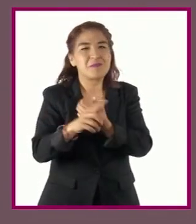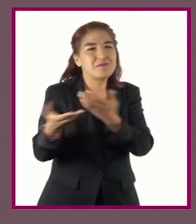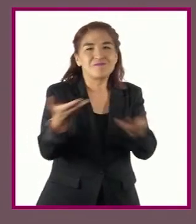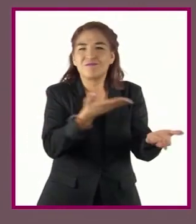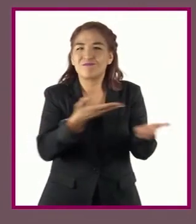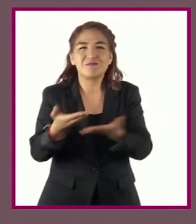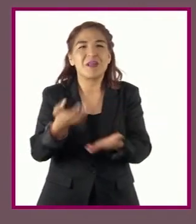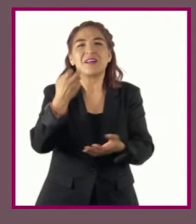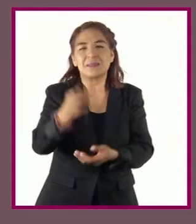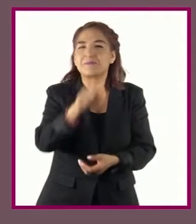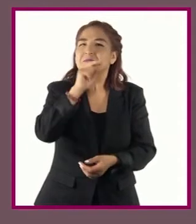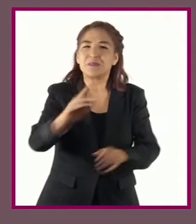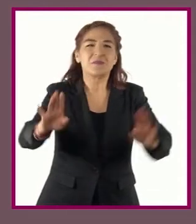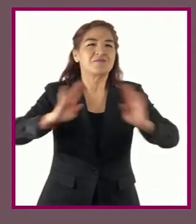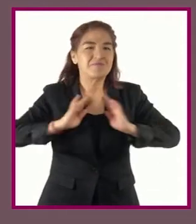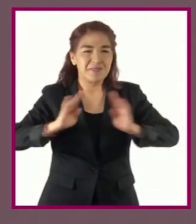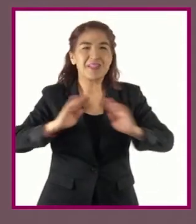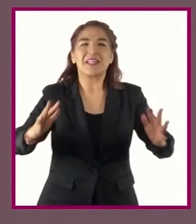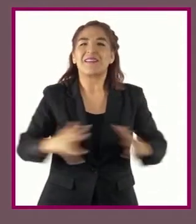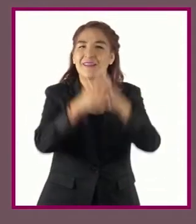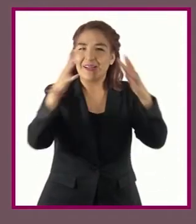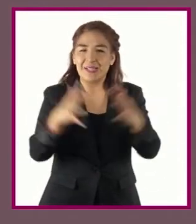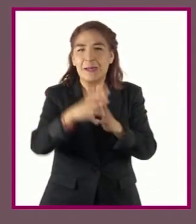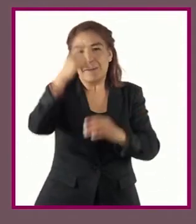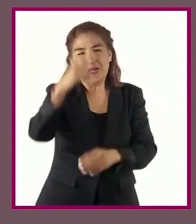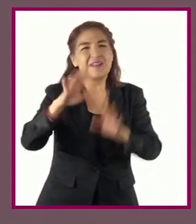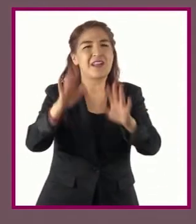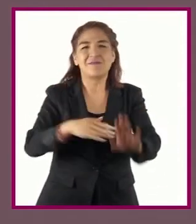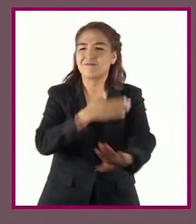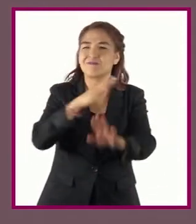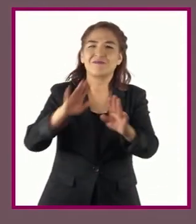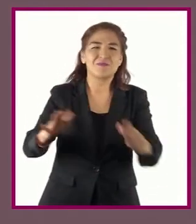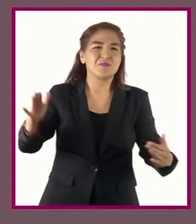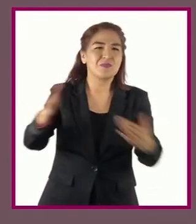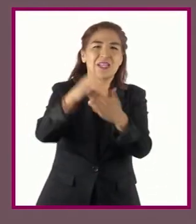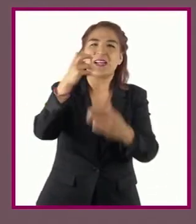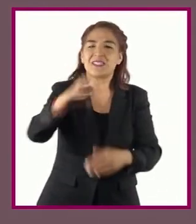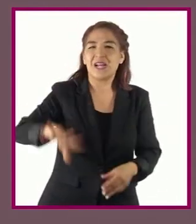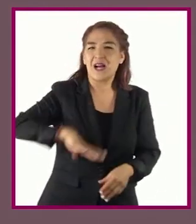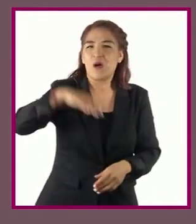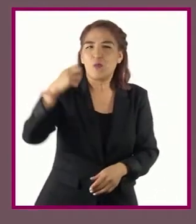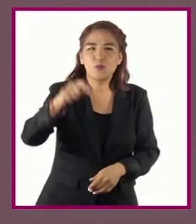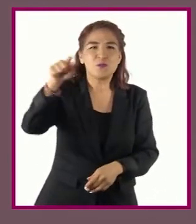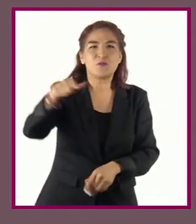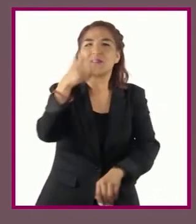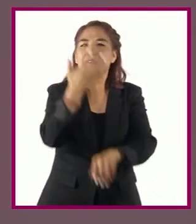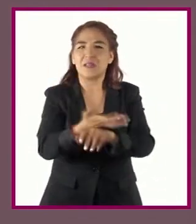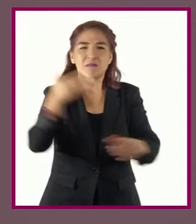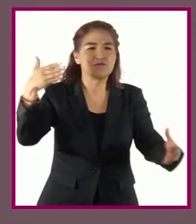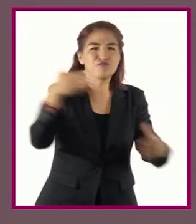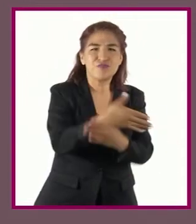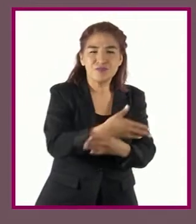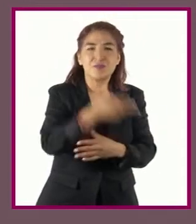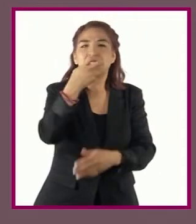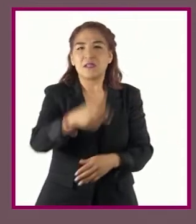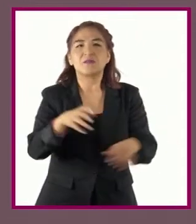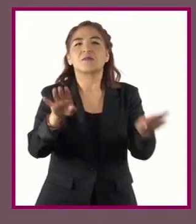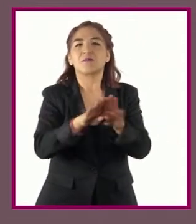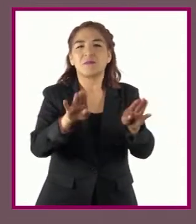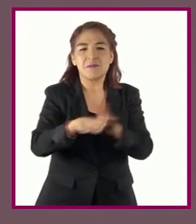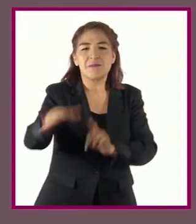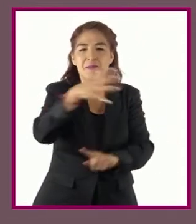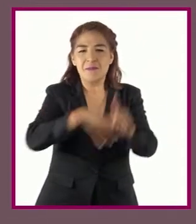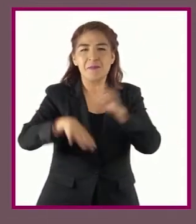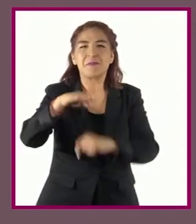se valió de la guerra de guerrillas para combatir los abusos del Estado. El levantamiento popular congregó en el Frente Farabundo